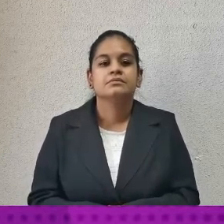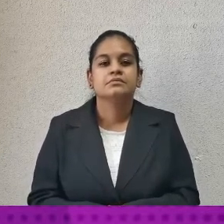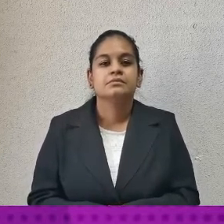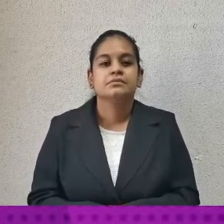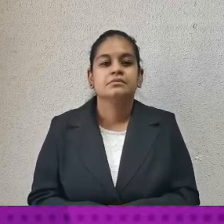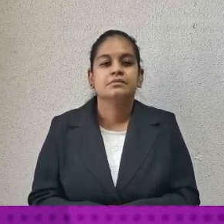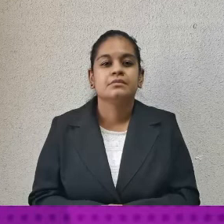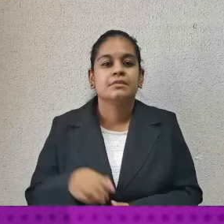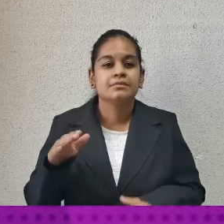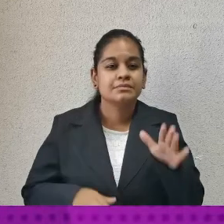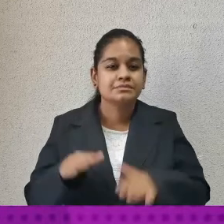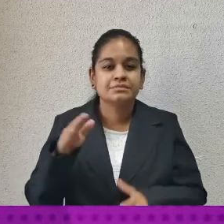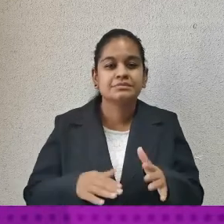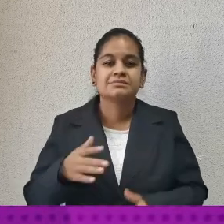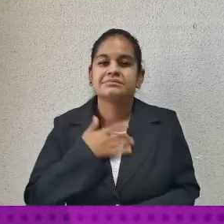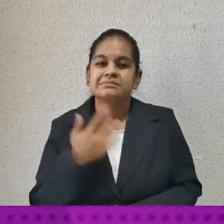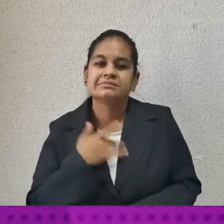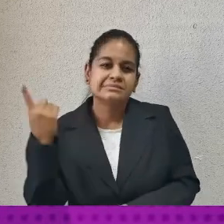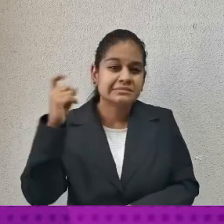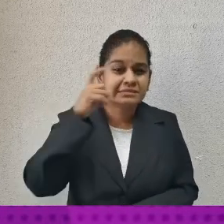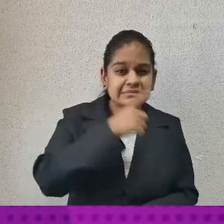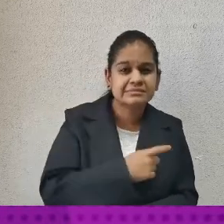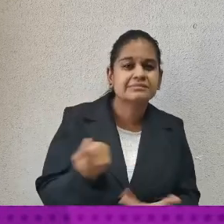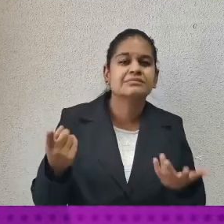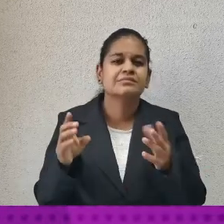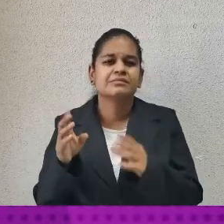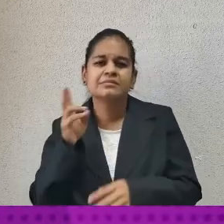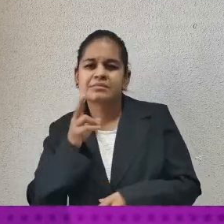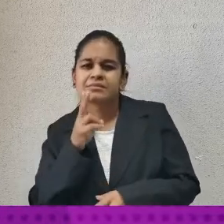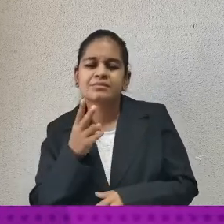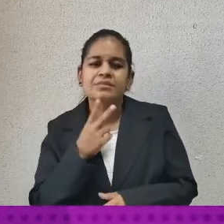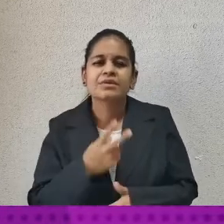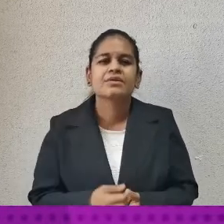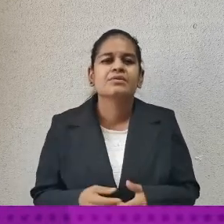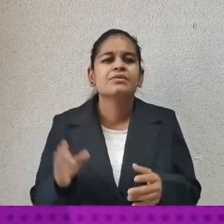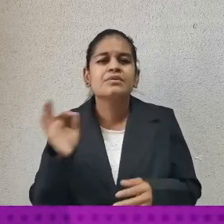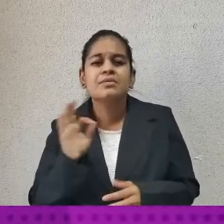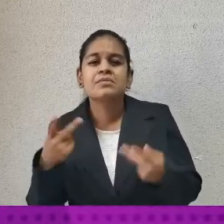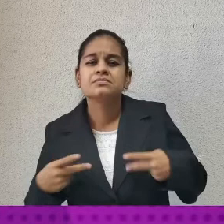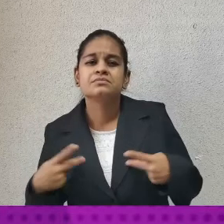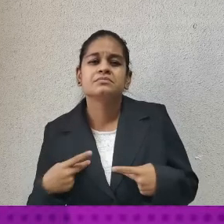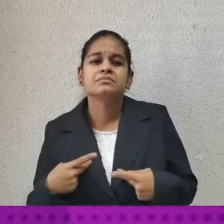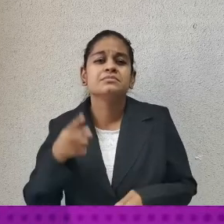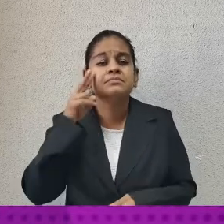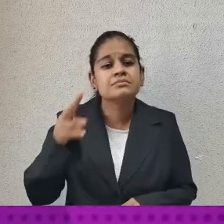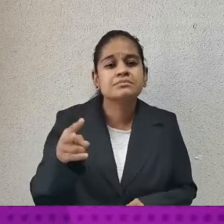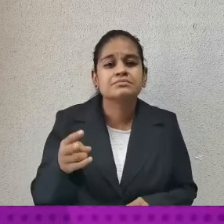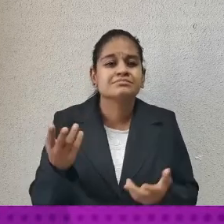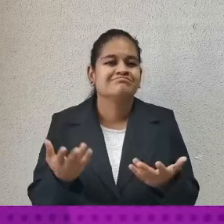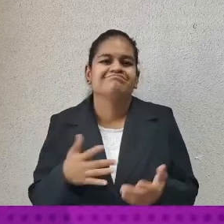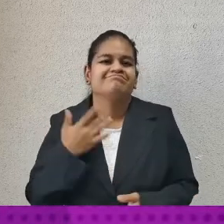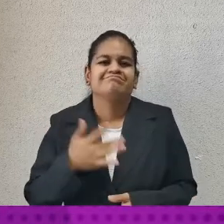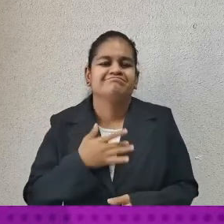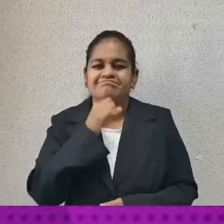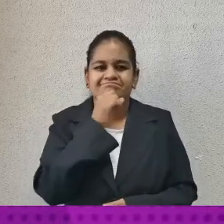muy difícil el poderle dar seguridad y sobre todo la percepción de la ciudadanía en materia de esa